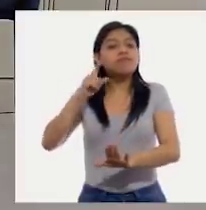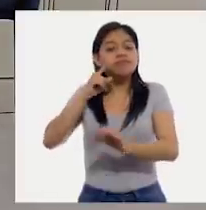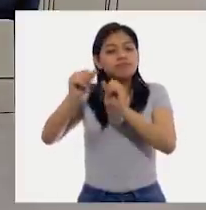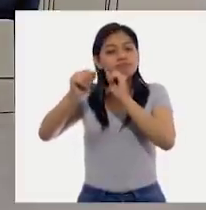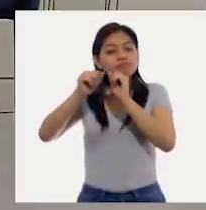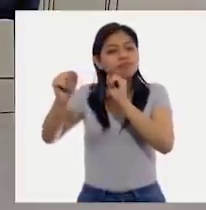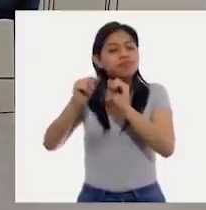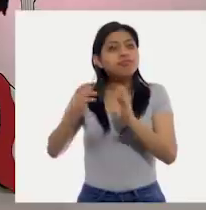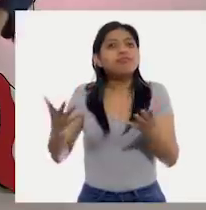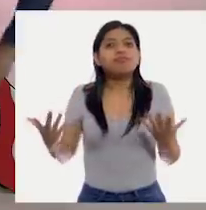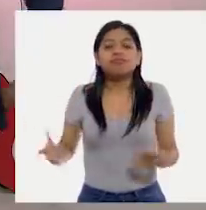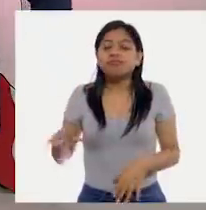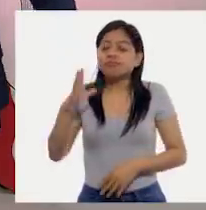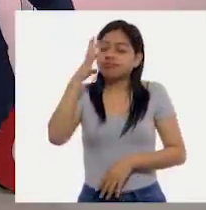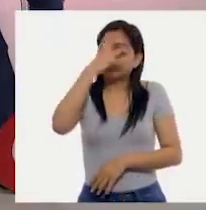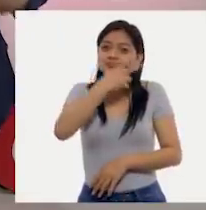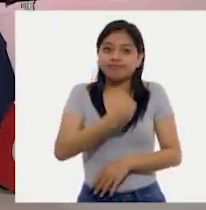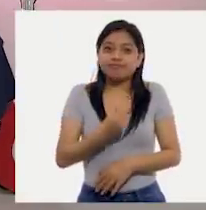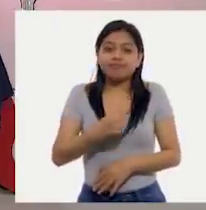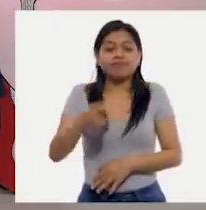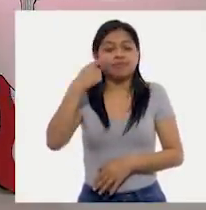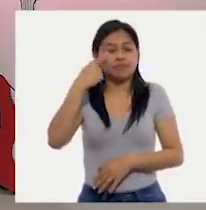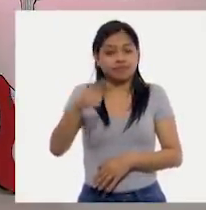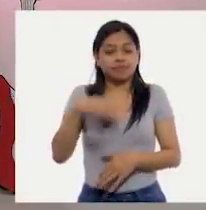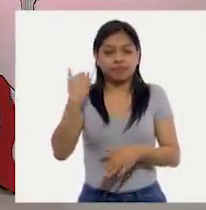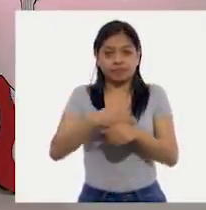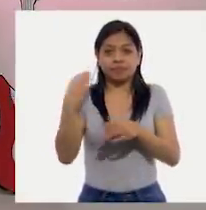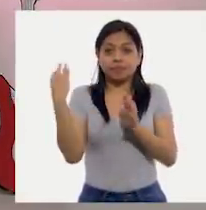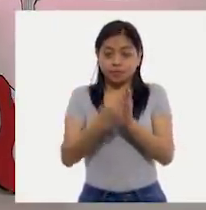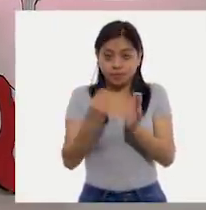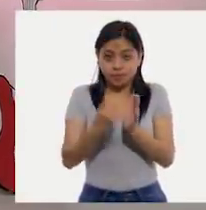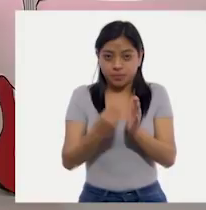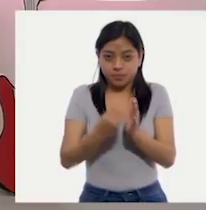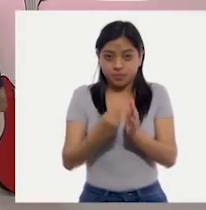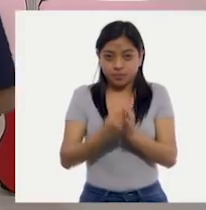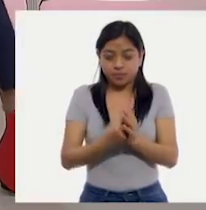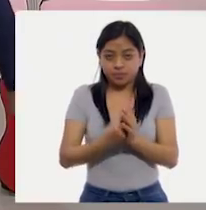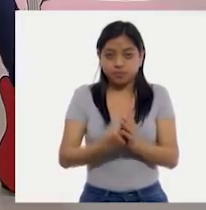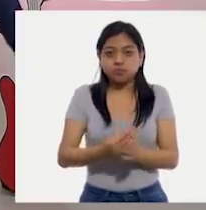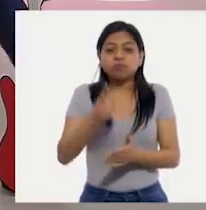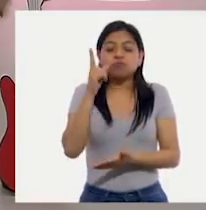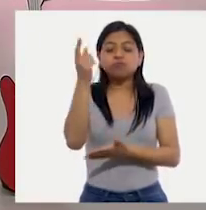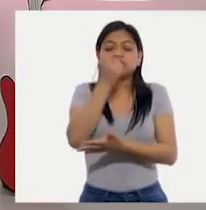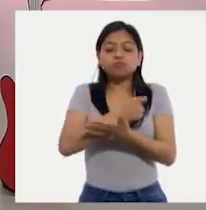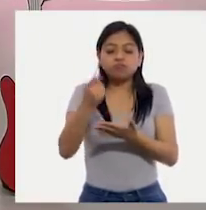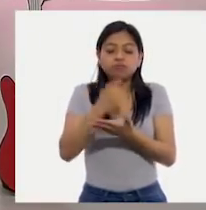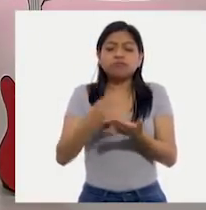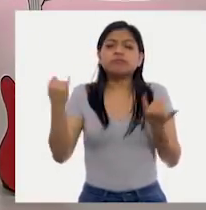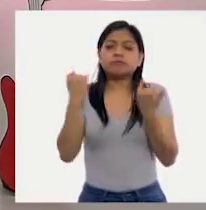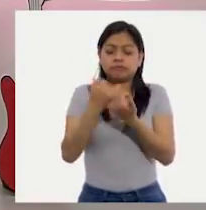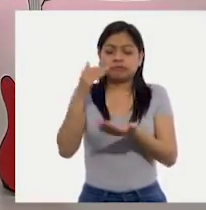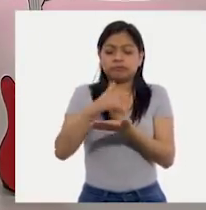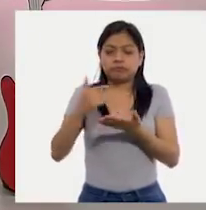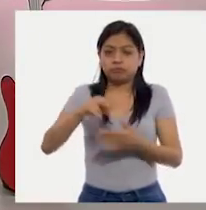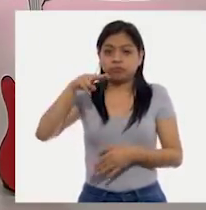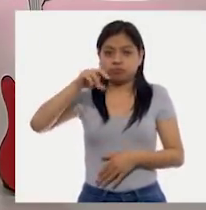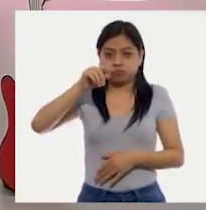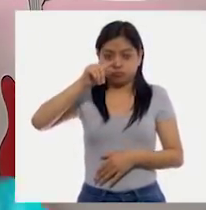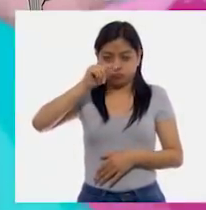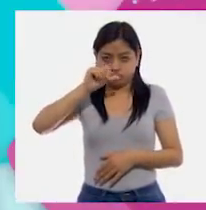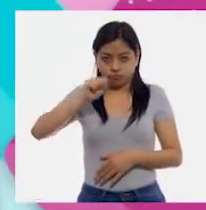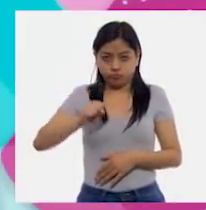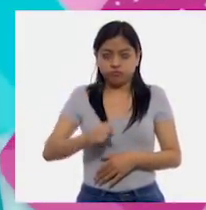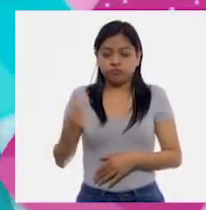pudo. Pero bueno, nos vamos a nuestra clase de lectoescritura, que a ver qué nos tienen preparados